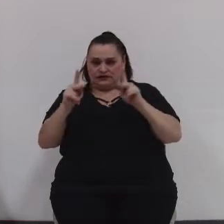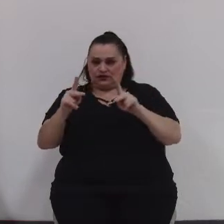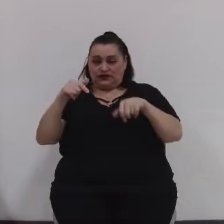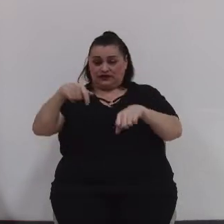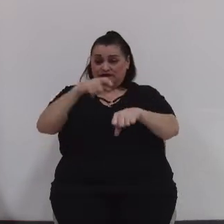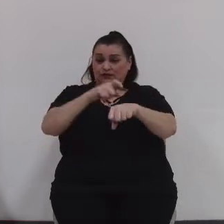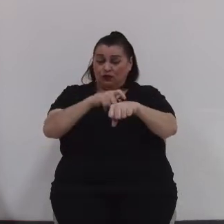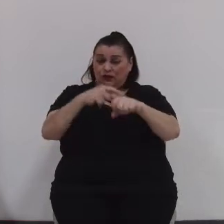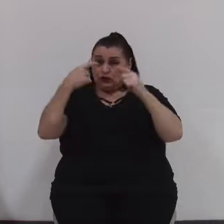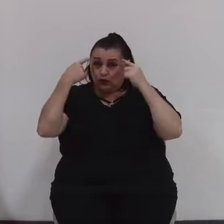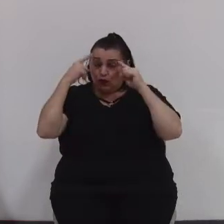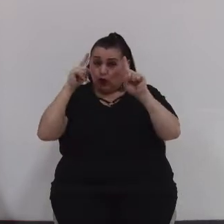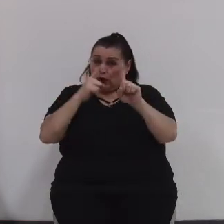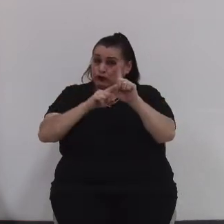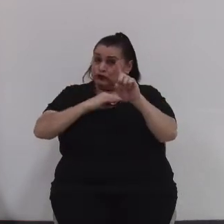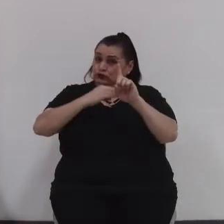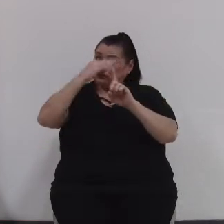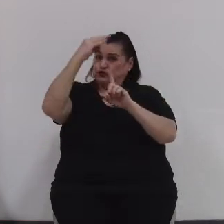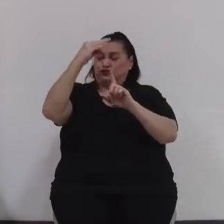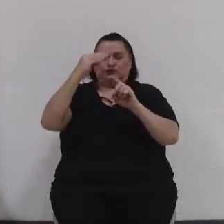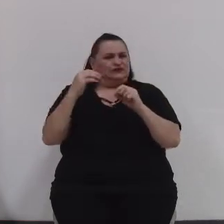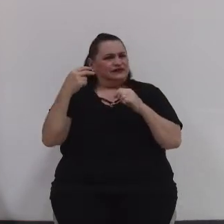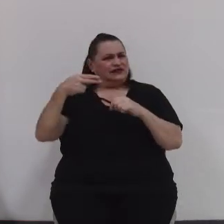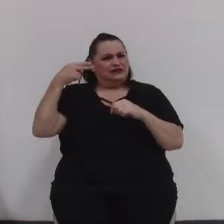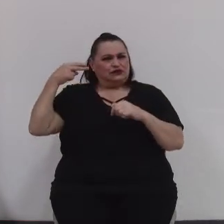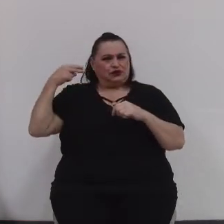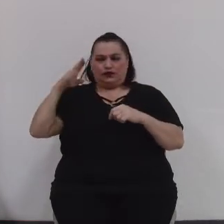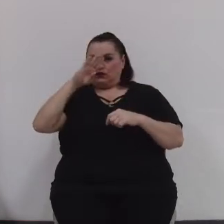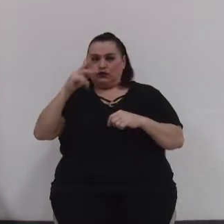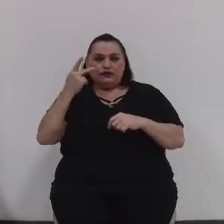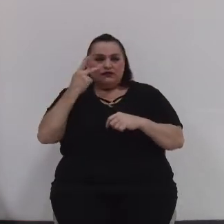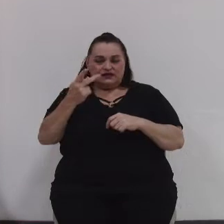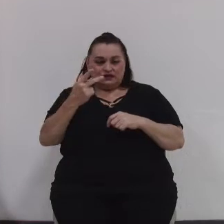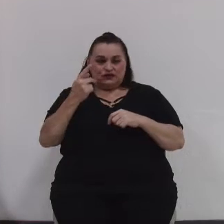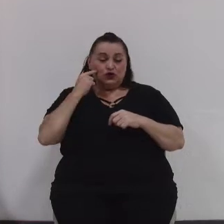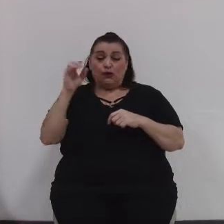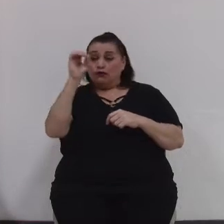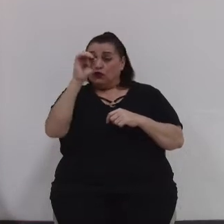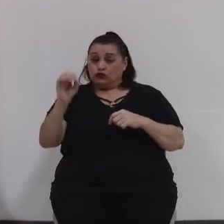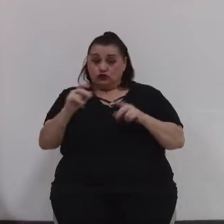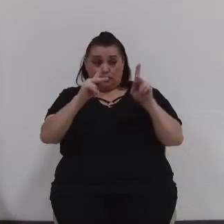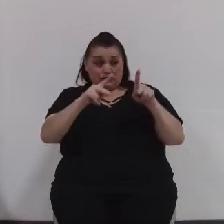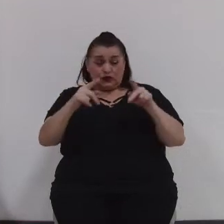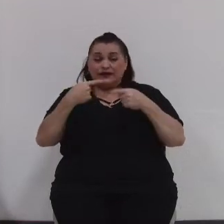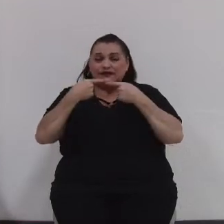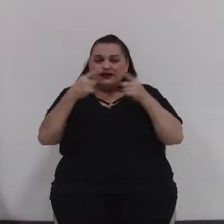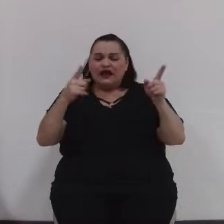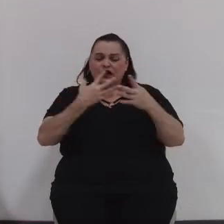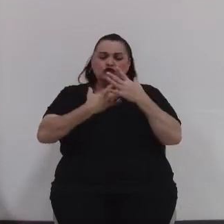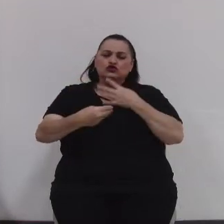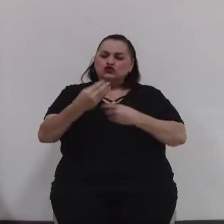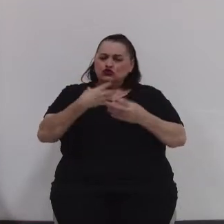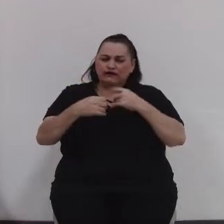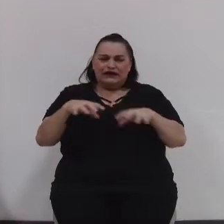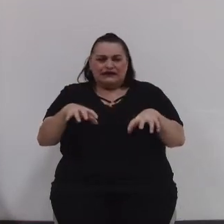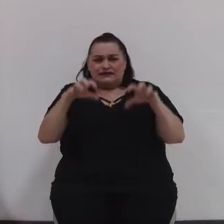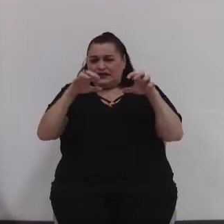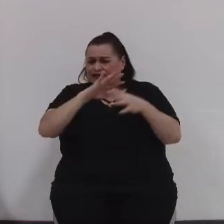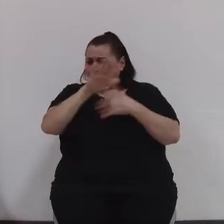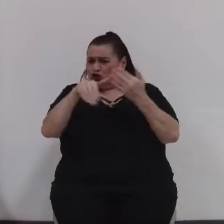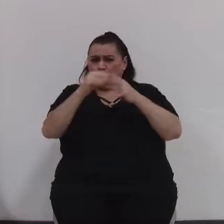han alcanzado cotas históricas. La proporción de las personas que ahora declaran que sufren estrés en todo el